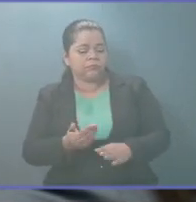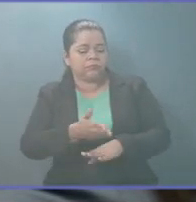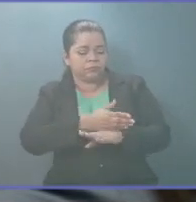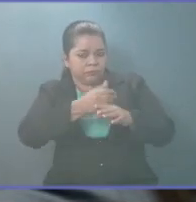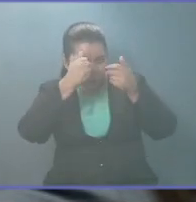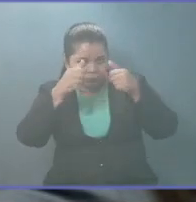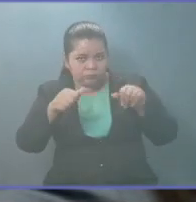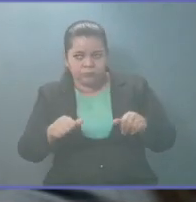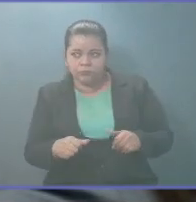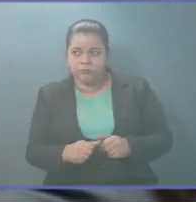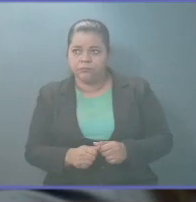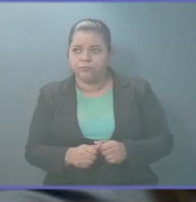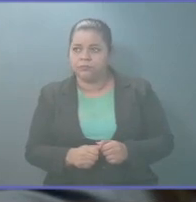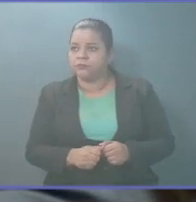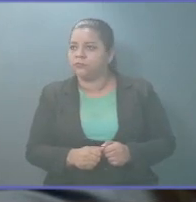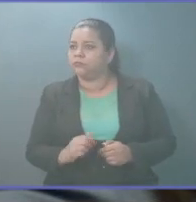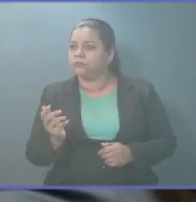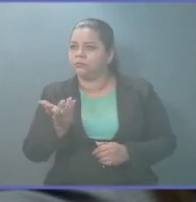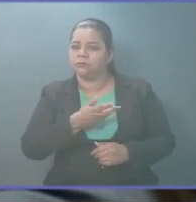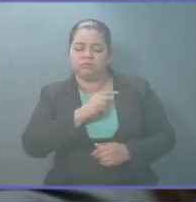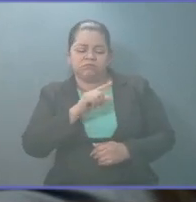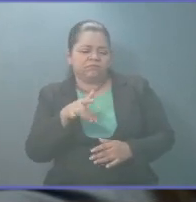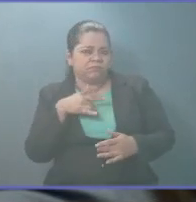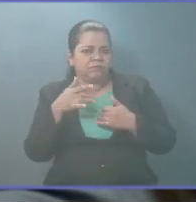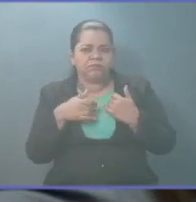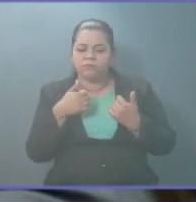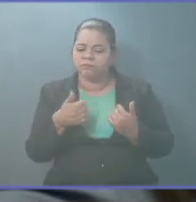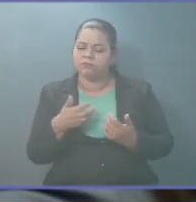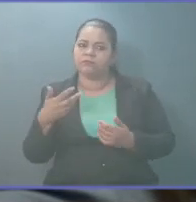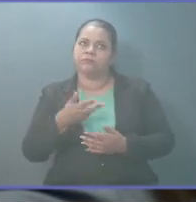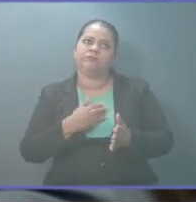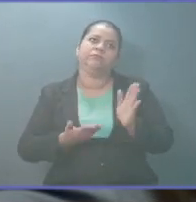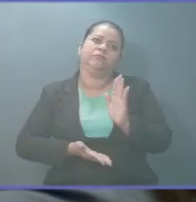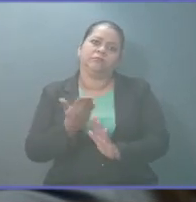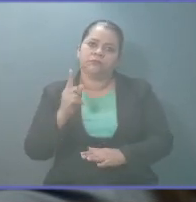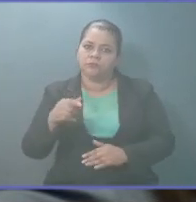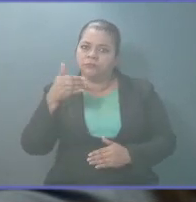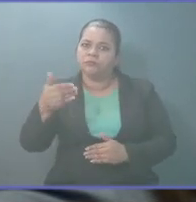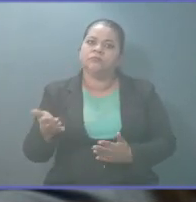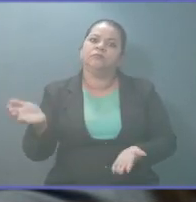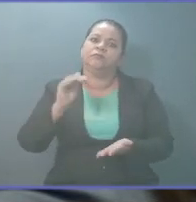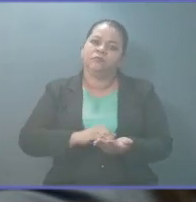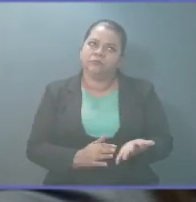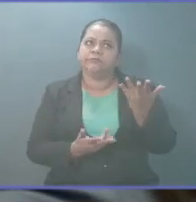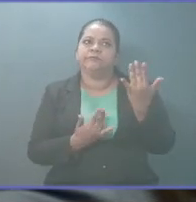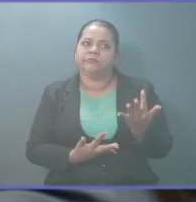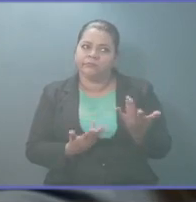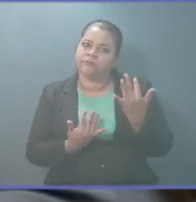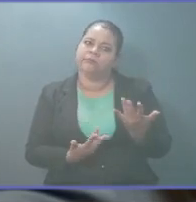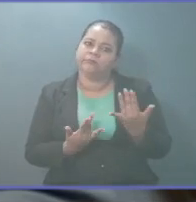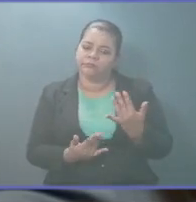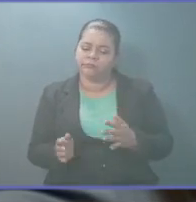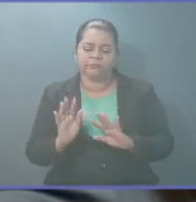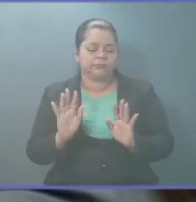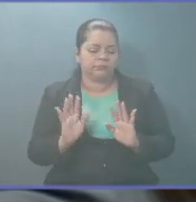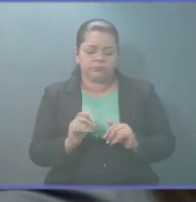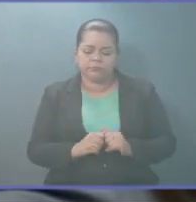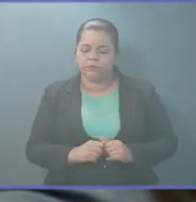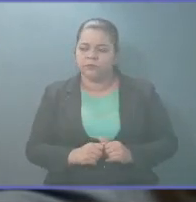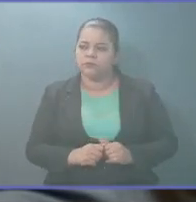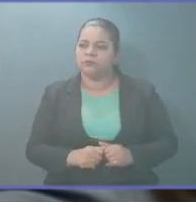esta observación, perdón, diputada Karina Sosa, antes de la votación, tiene la palabra. Gracias, presidente. Buenos días, colegas